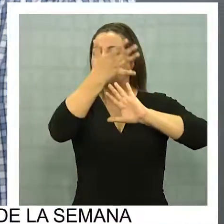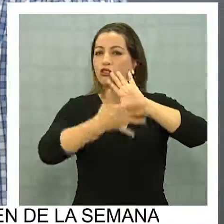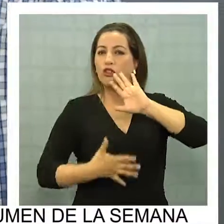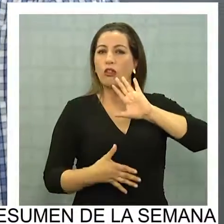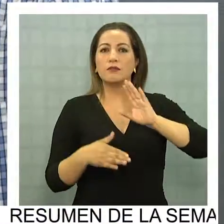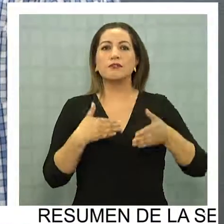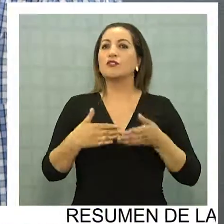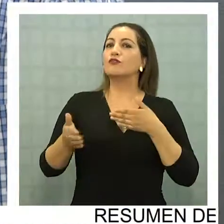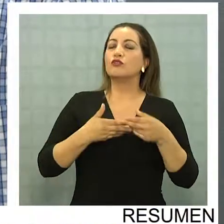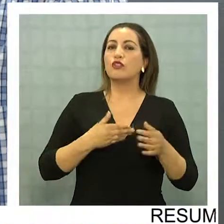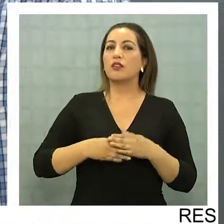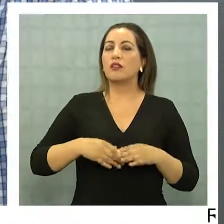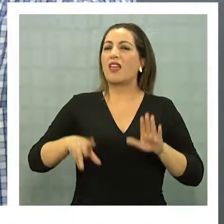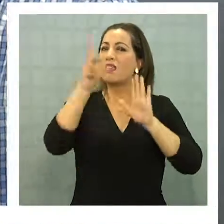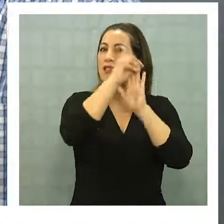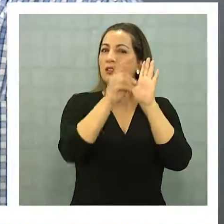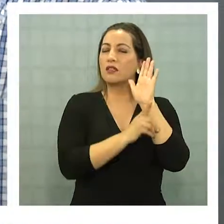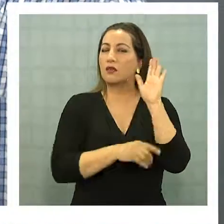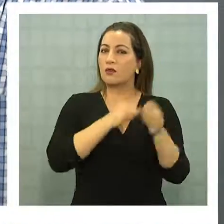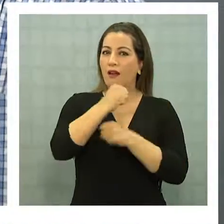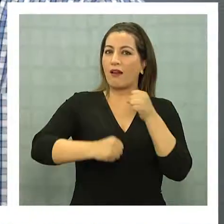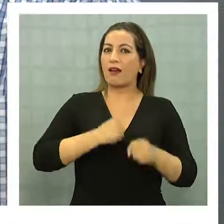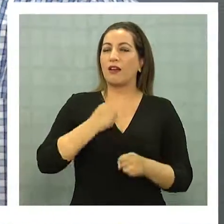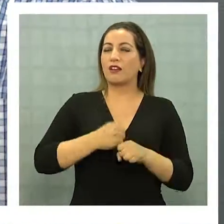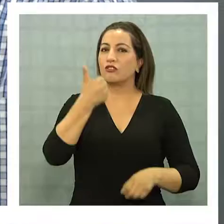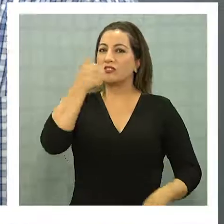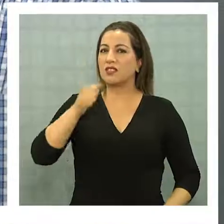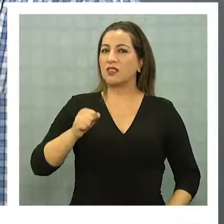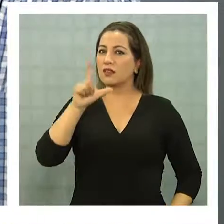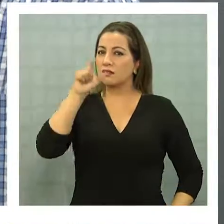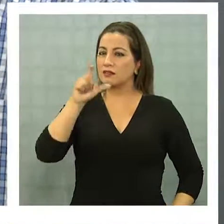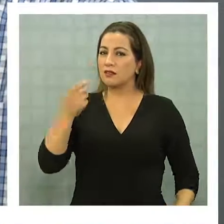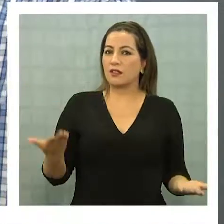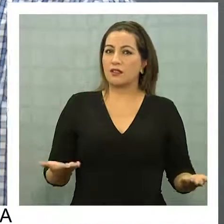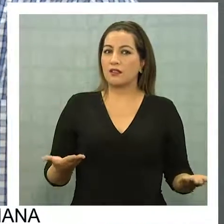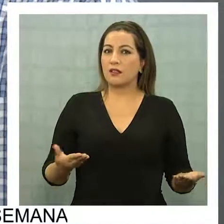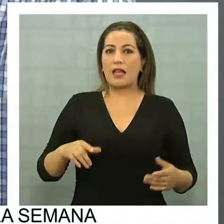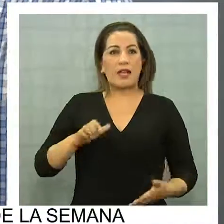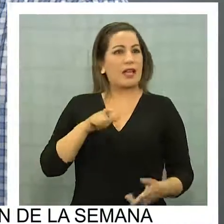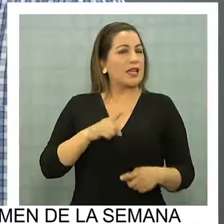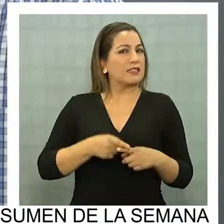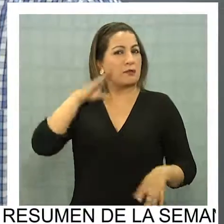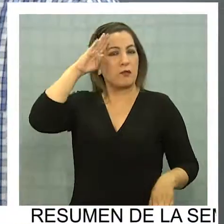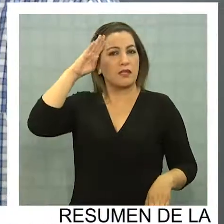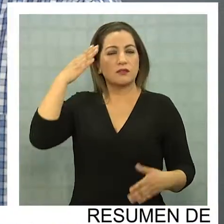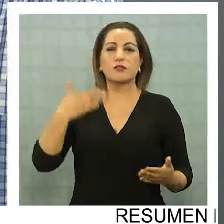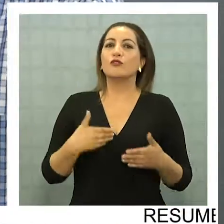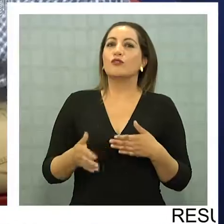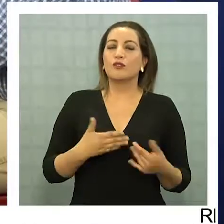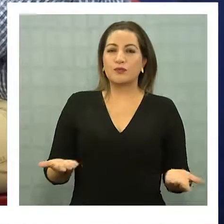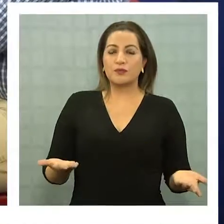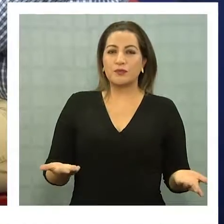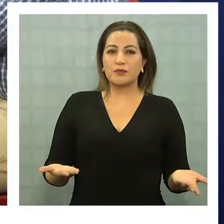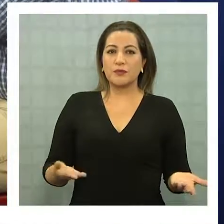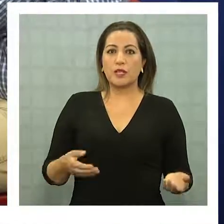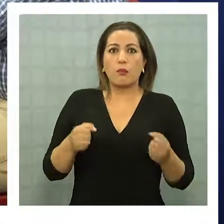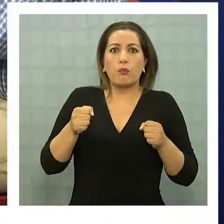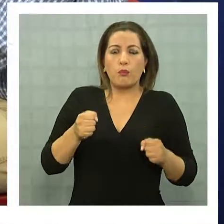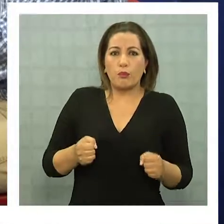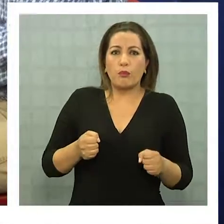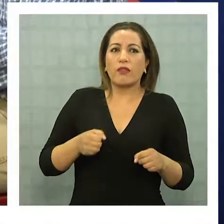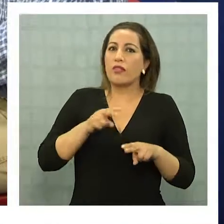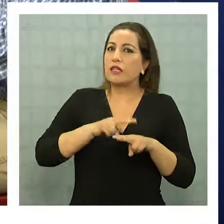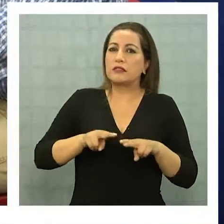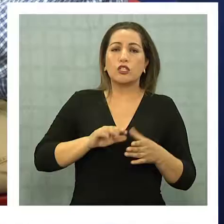Latinoamérica prácticamente tuvimos dictaduras militares en los años 60, 70, ¿cierto? Y la experiencia comparada, tal como tú señalas, ¿ellos sí fueron capaces de